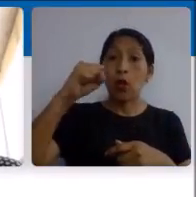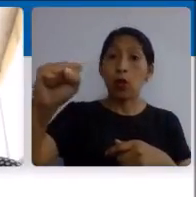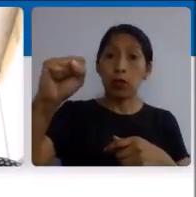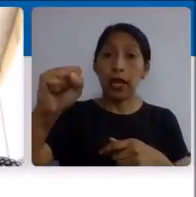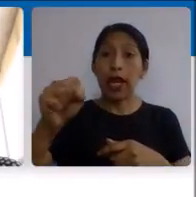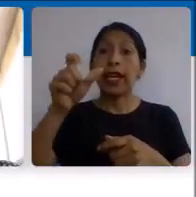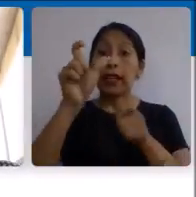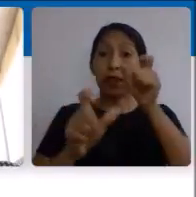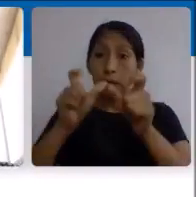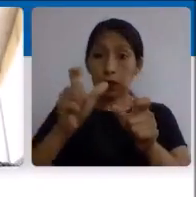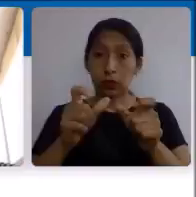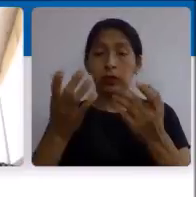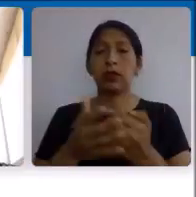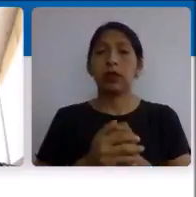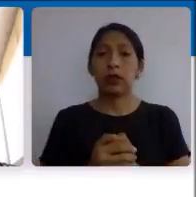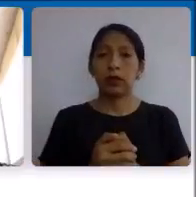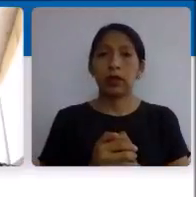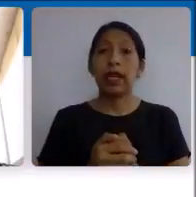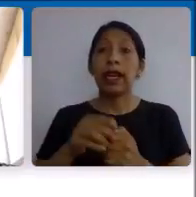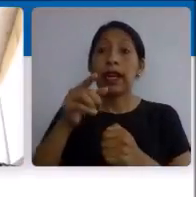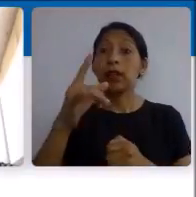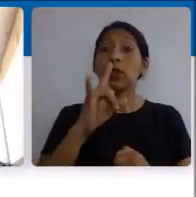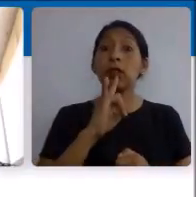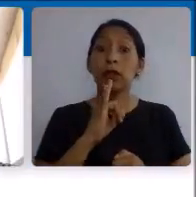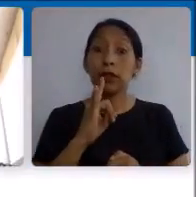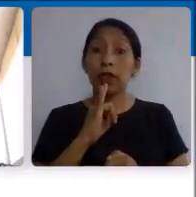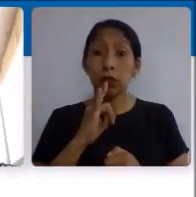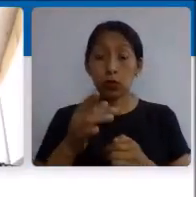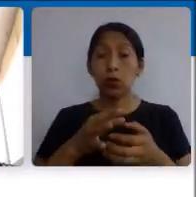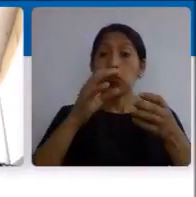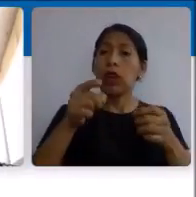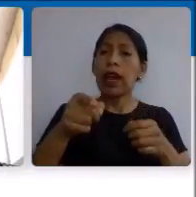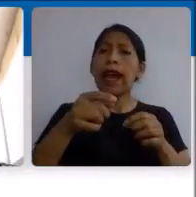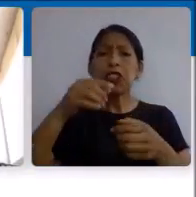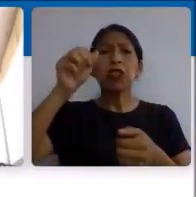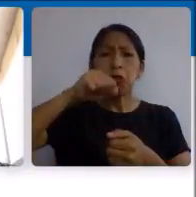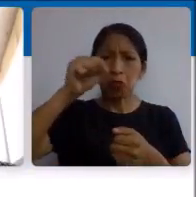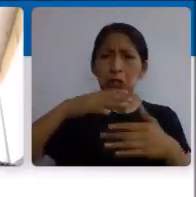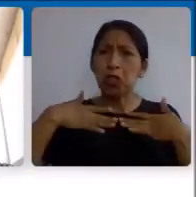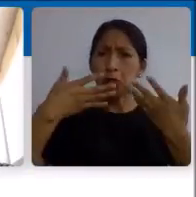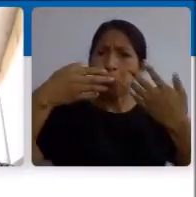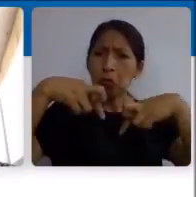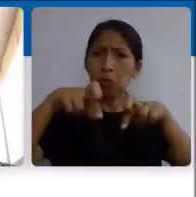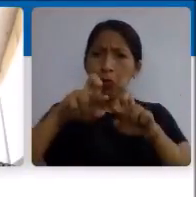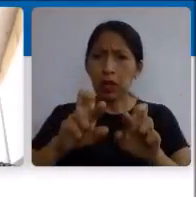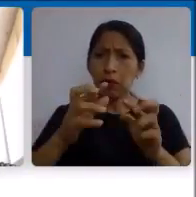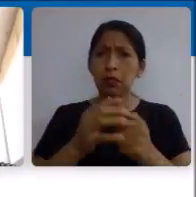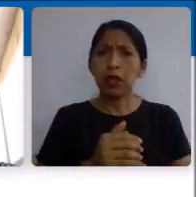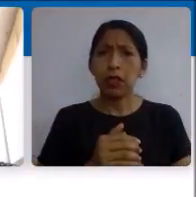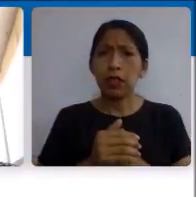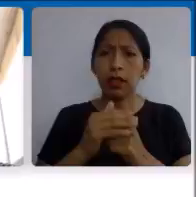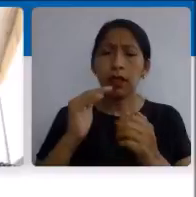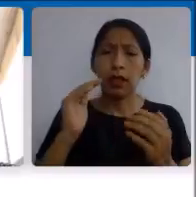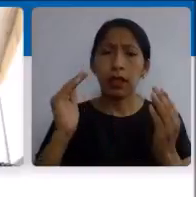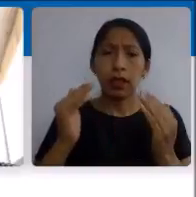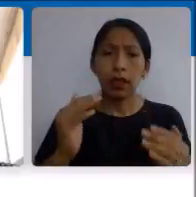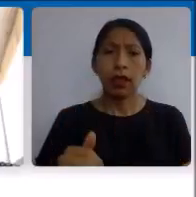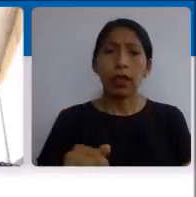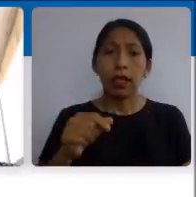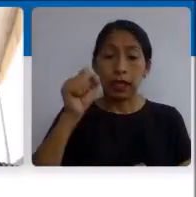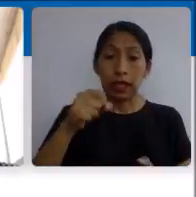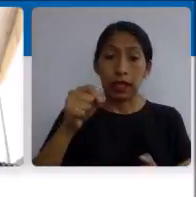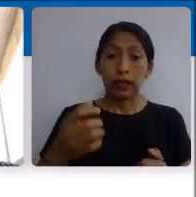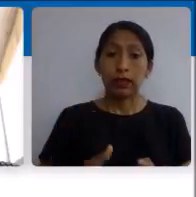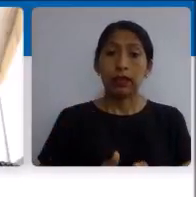¿no? En el caso de Estados Unidos, la cadena comercial es un poco más flexible, ¿no? A comparación de otros países que sí es una cadena un